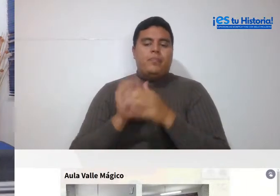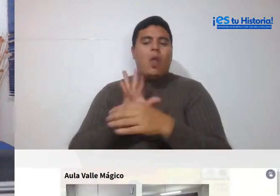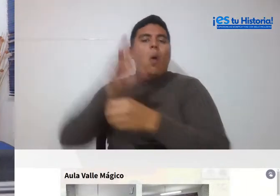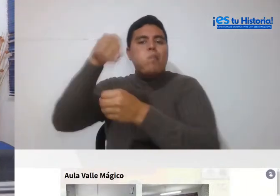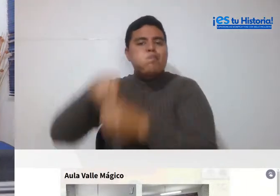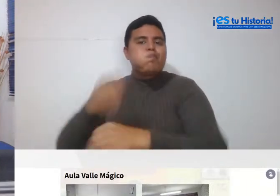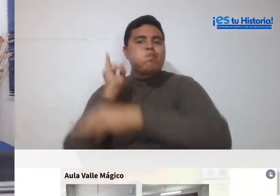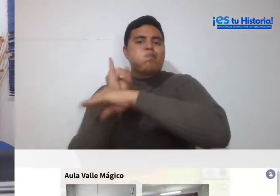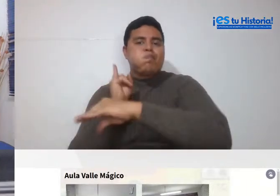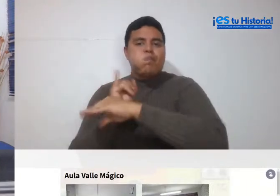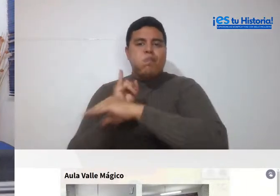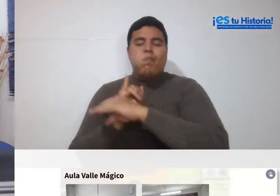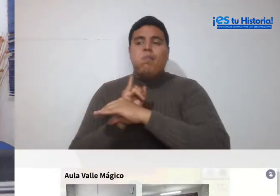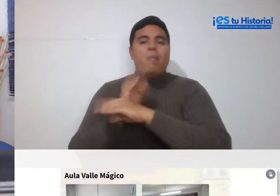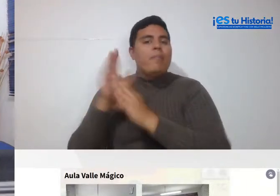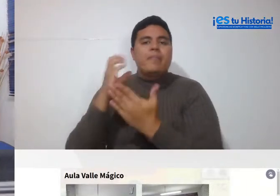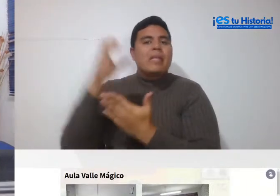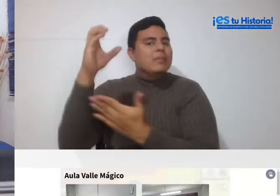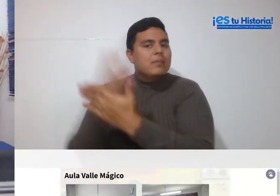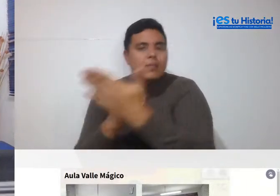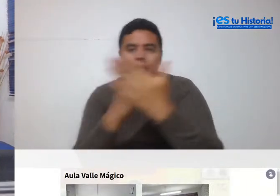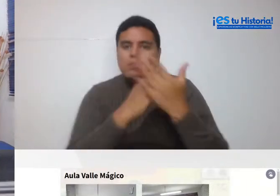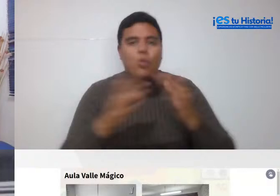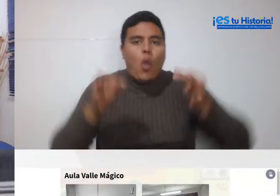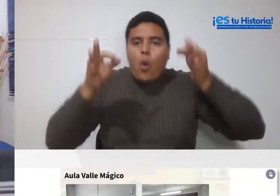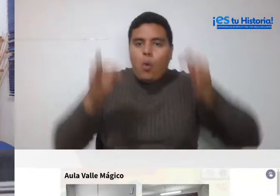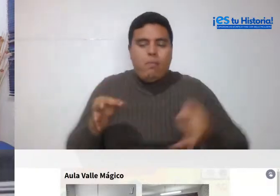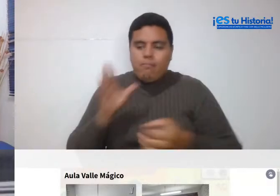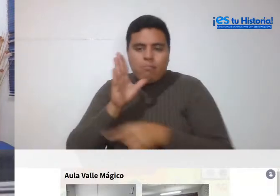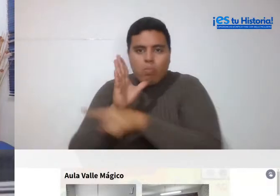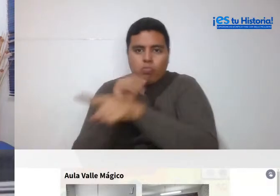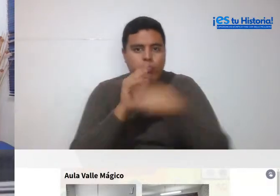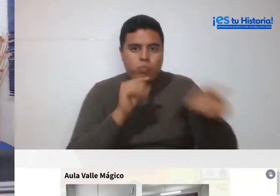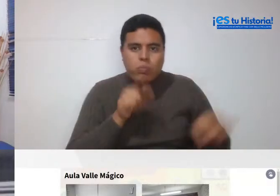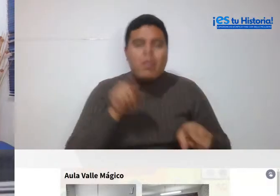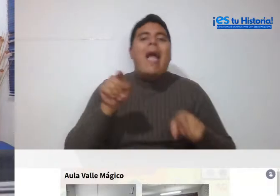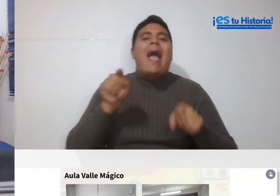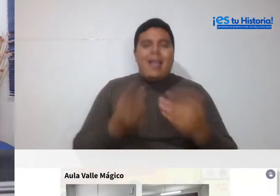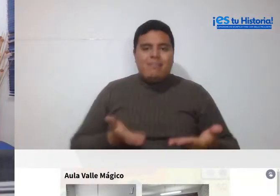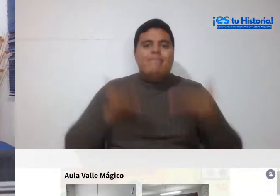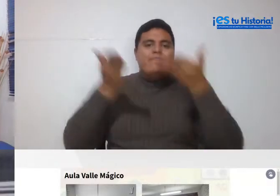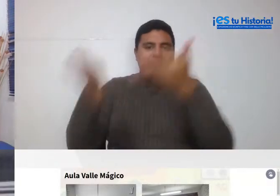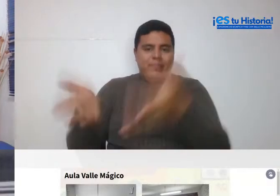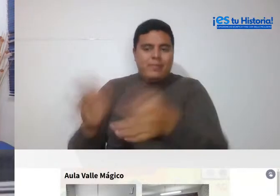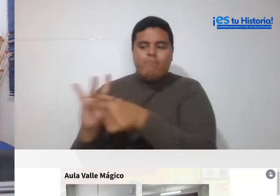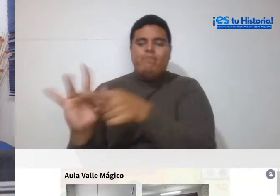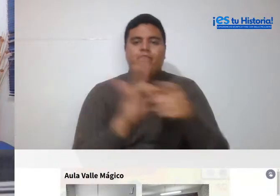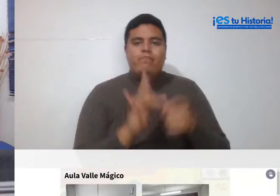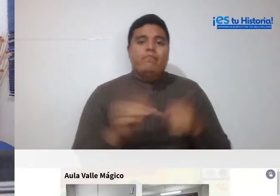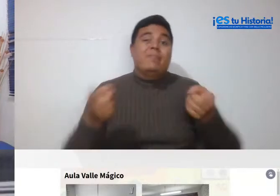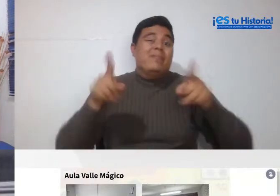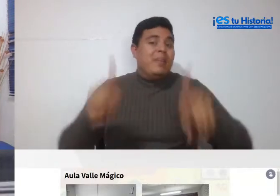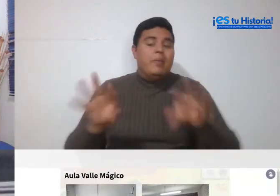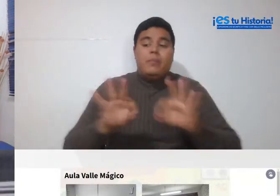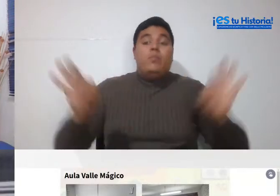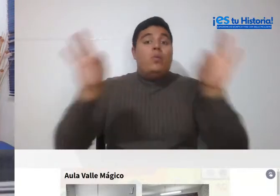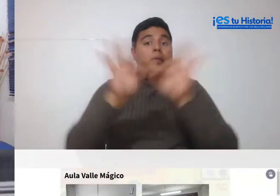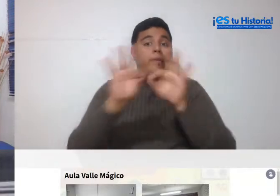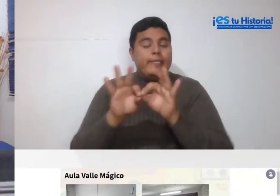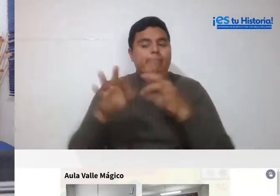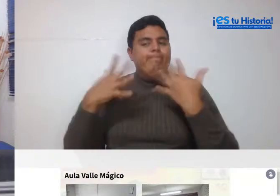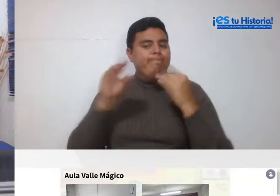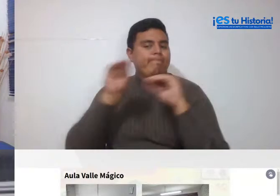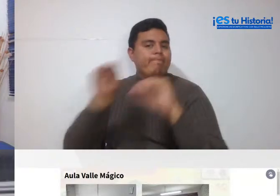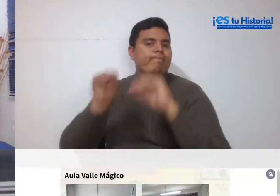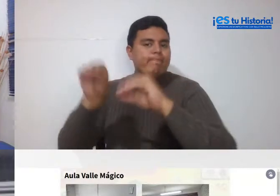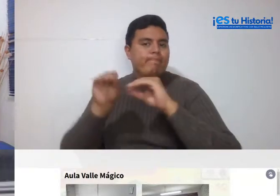educativos de los municipios no certificados del Valle del Cauca. Y pues importante también darle continuidad, ¿no? Eso es lo que venimos trabajando,